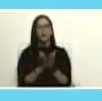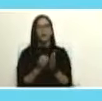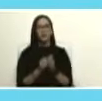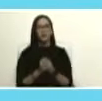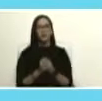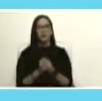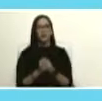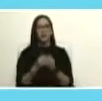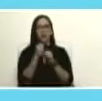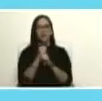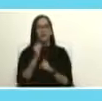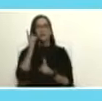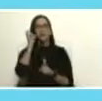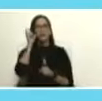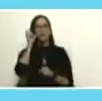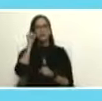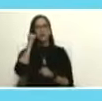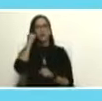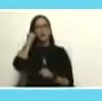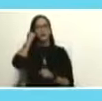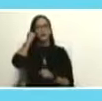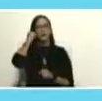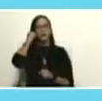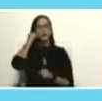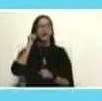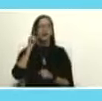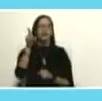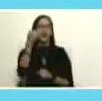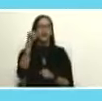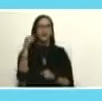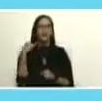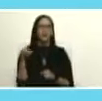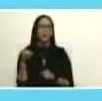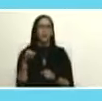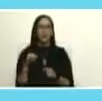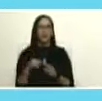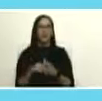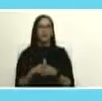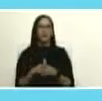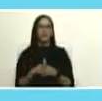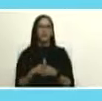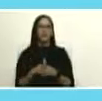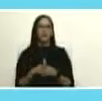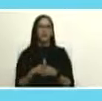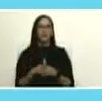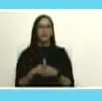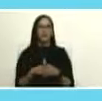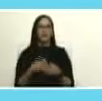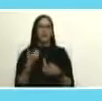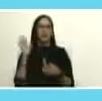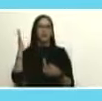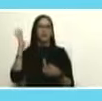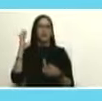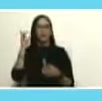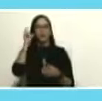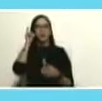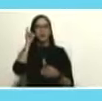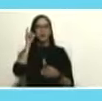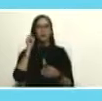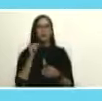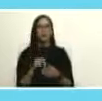espero que me estén escuchando allá en el sur y en Maracaibo, si pudieran levantar la mano, si ustedes me